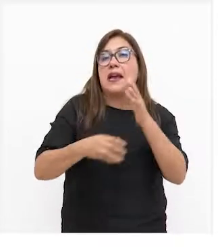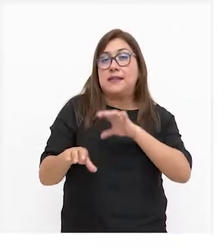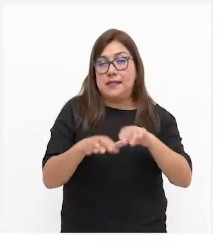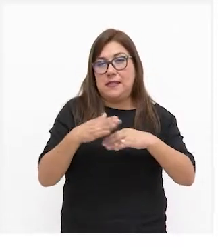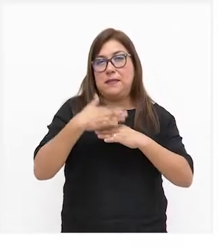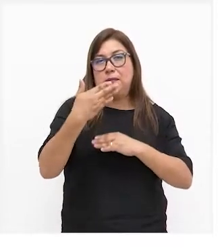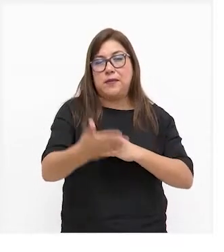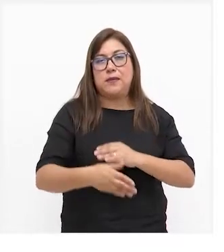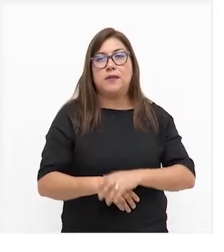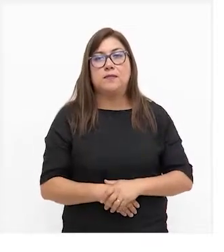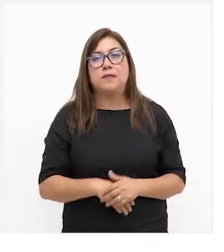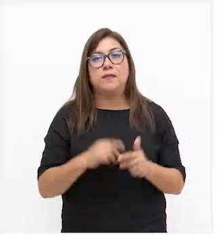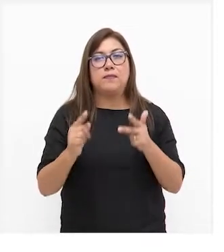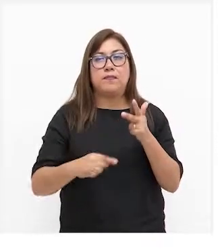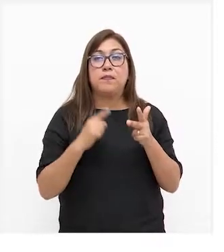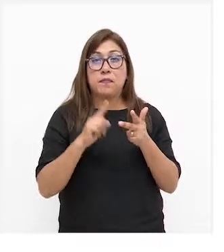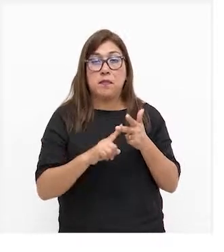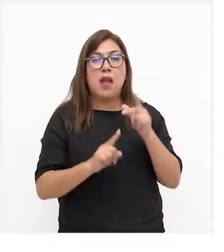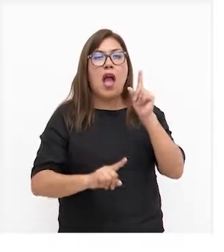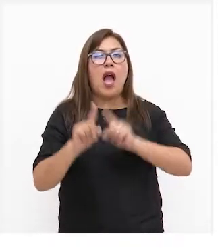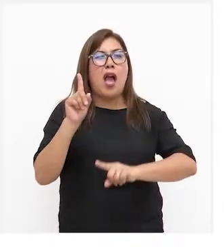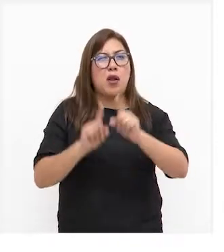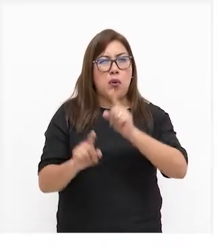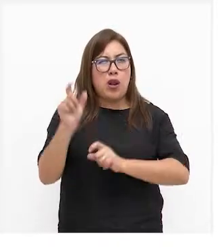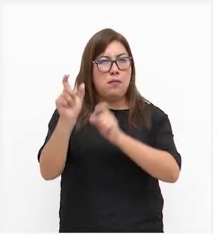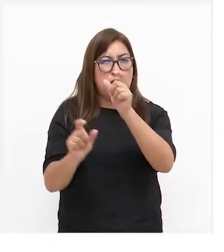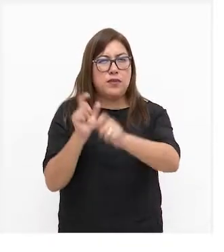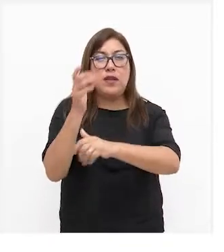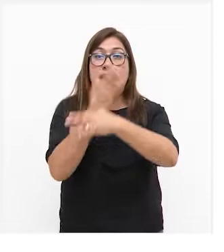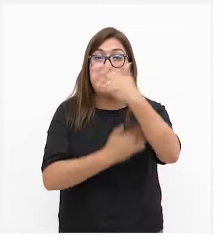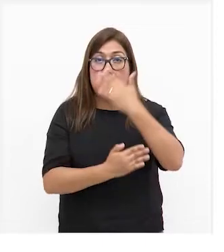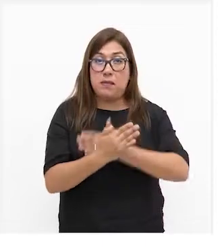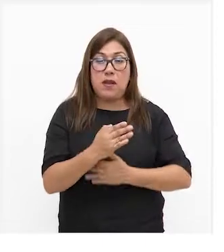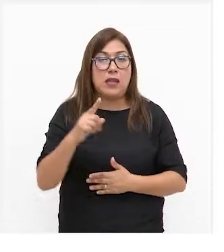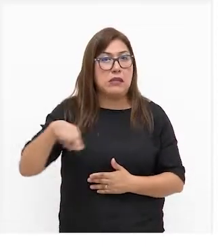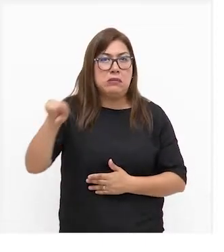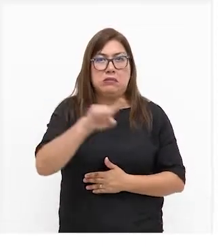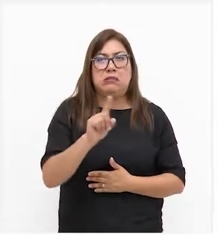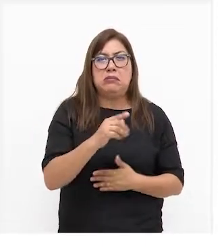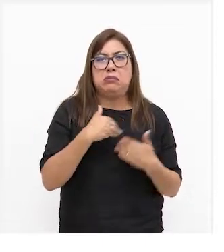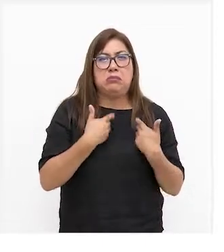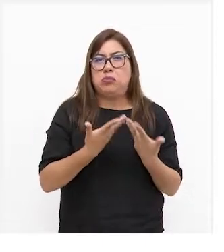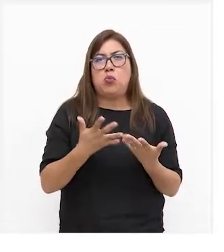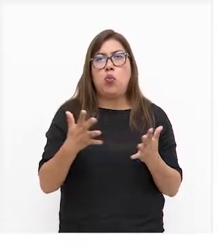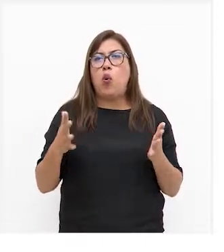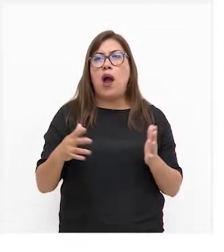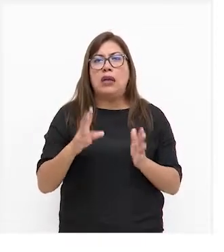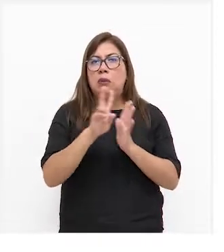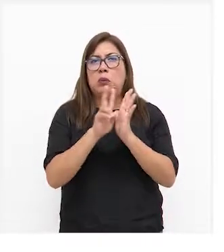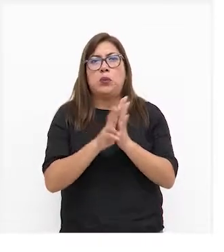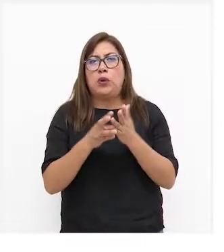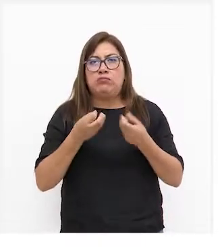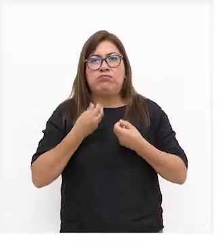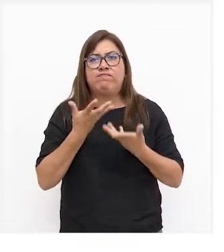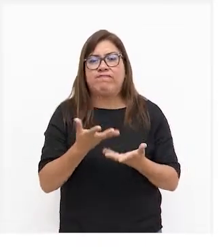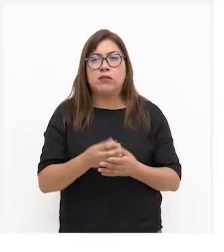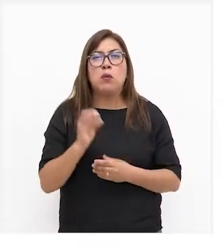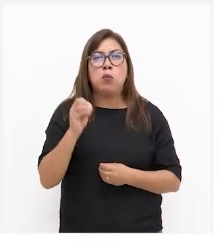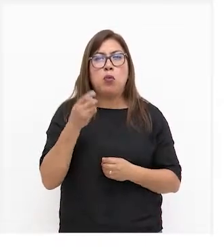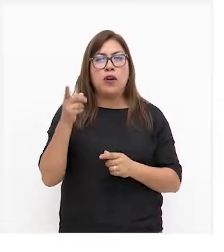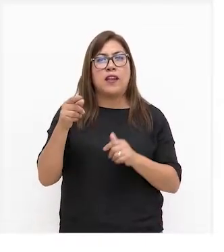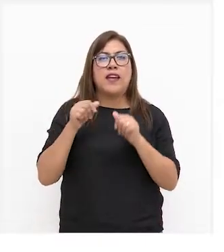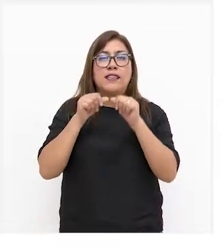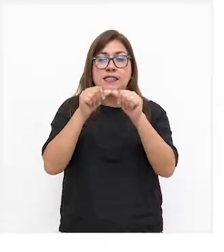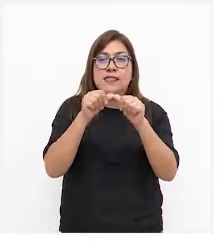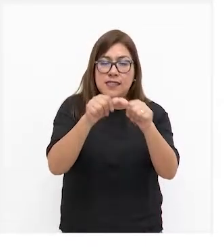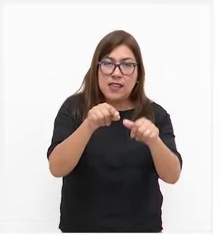hacer. Tercero, algunas personas con discapacidad no pueden formar voluntad, porque siguiendo el